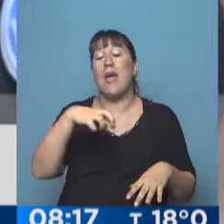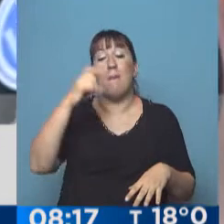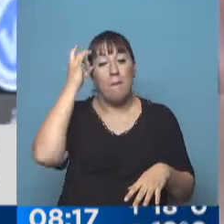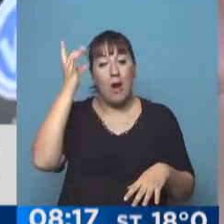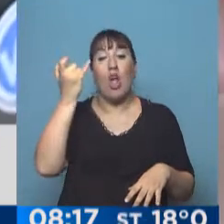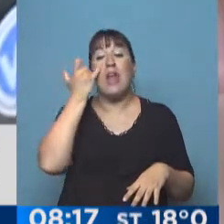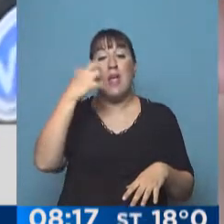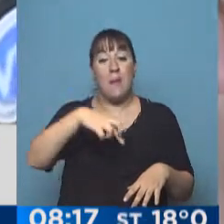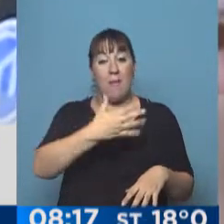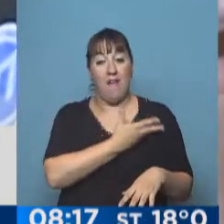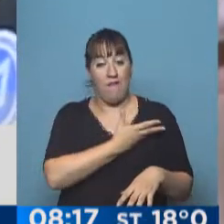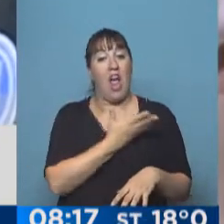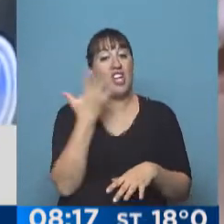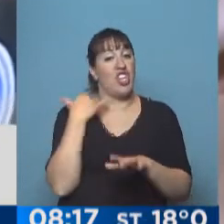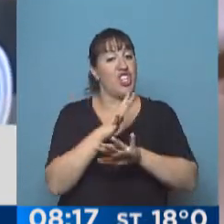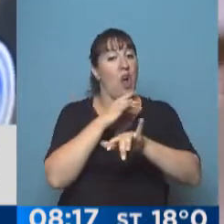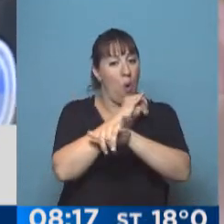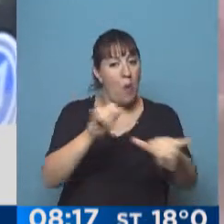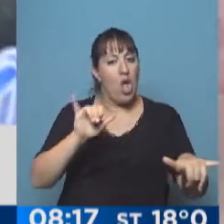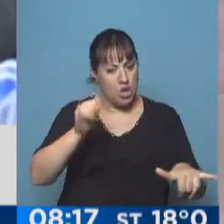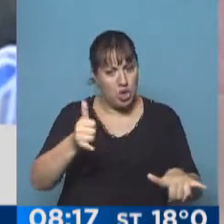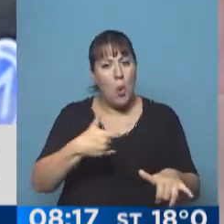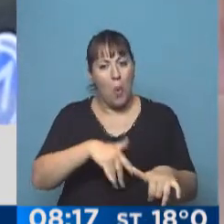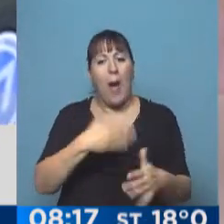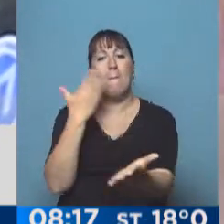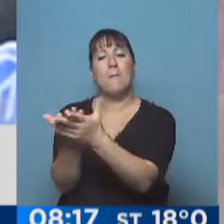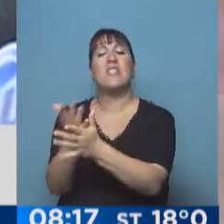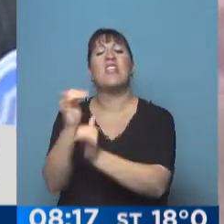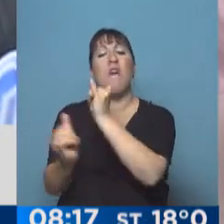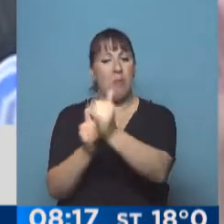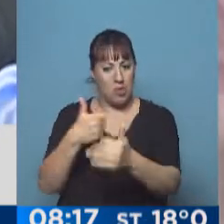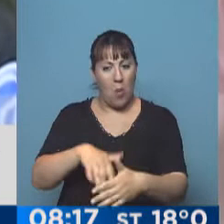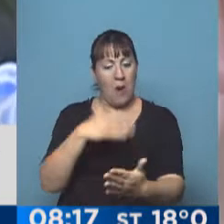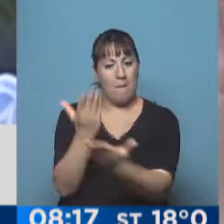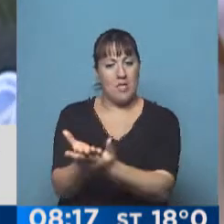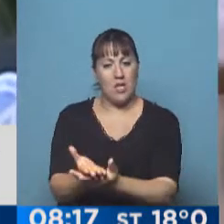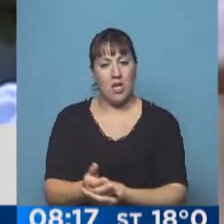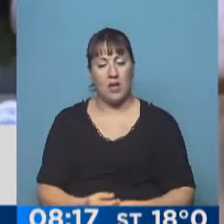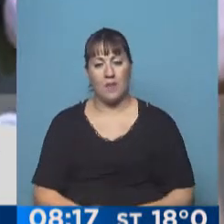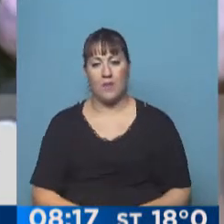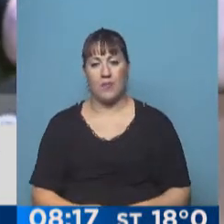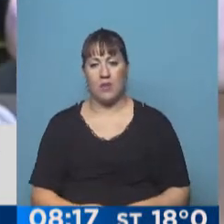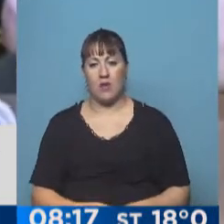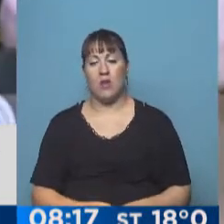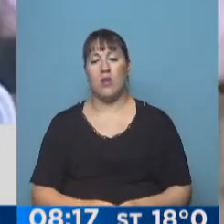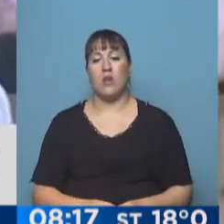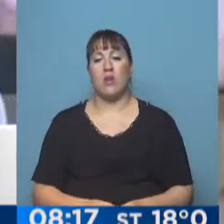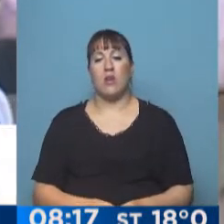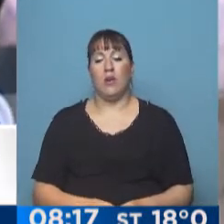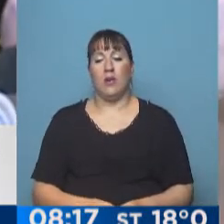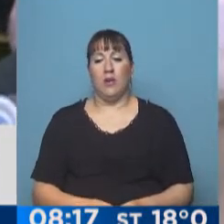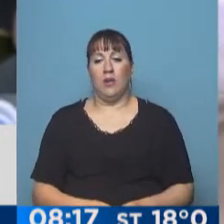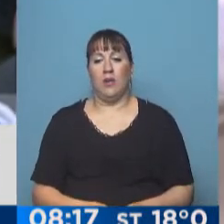que va a presentar la información que los presupuestos pero peligrar la continuidad de este acuerdo con chevron no sé si